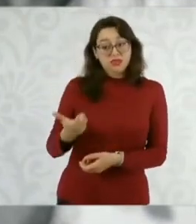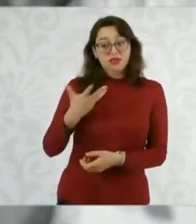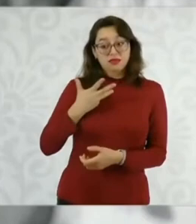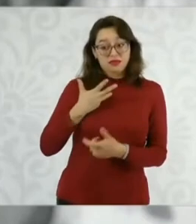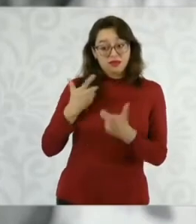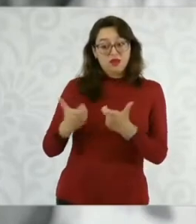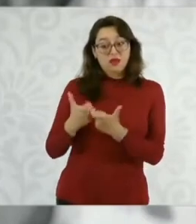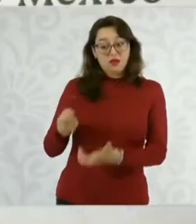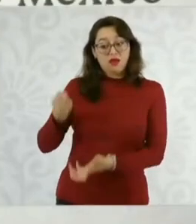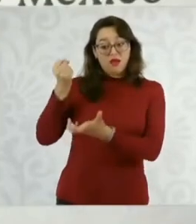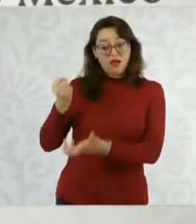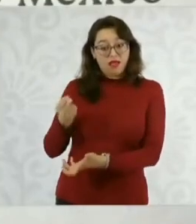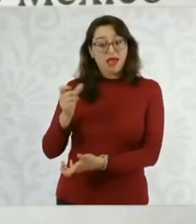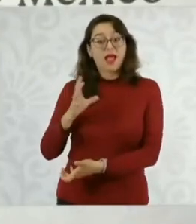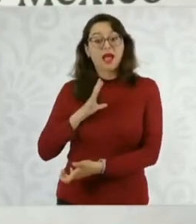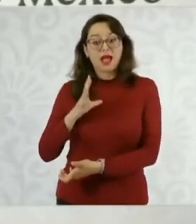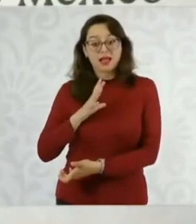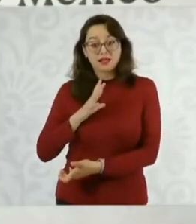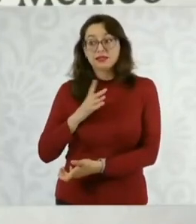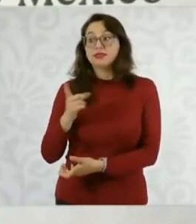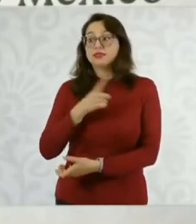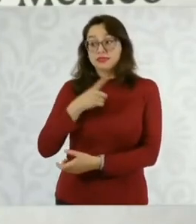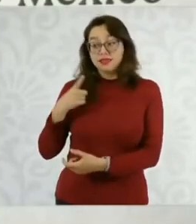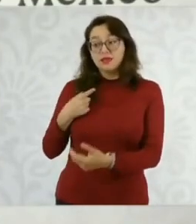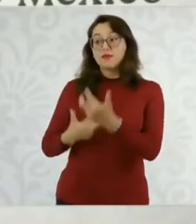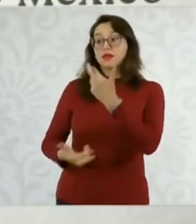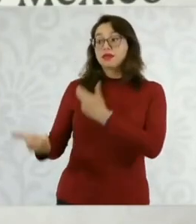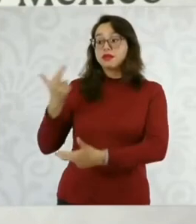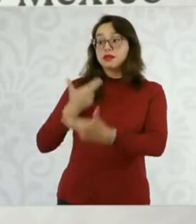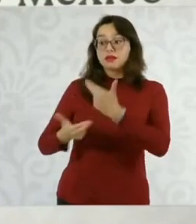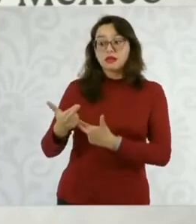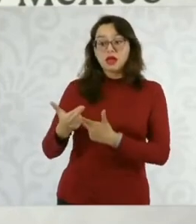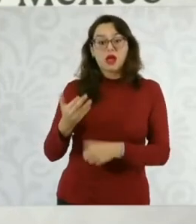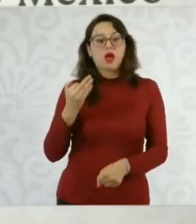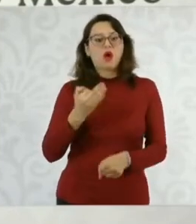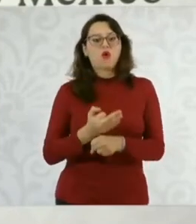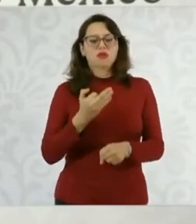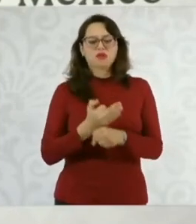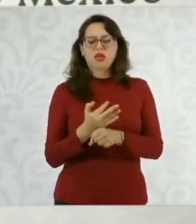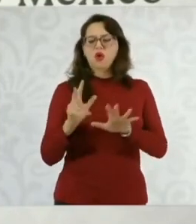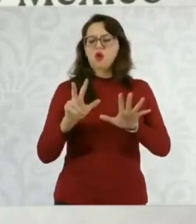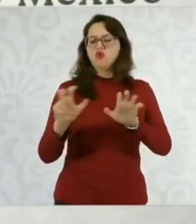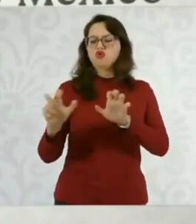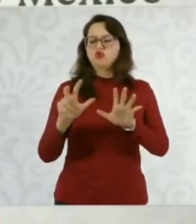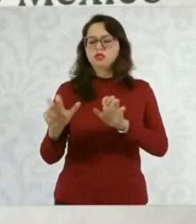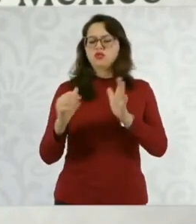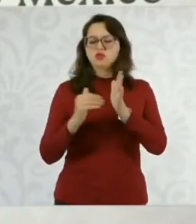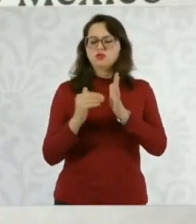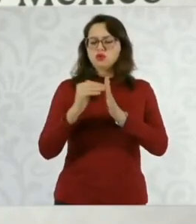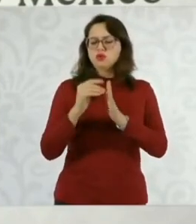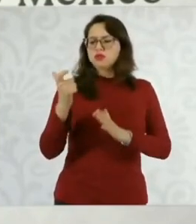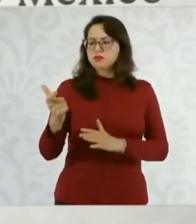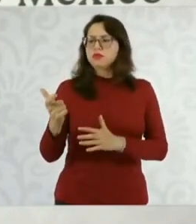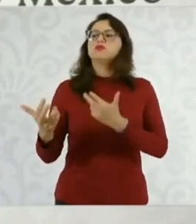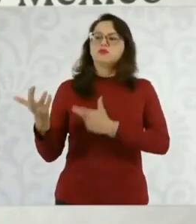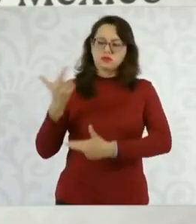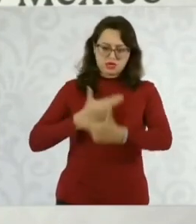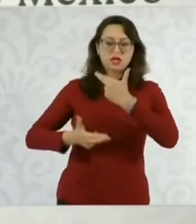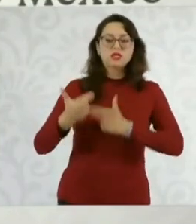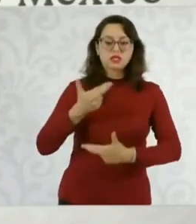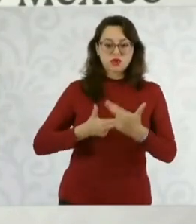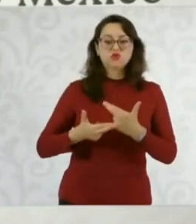los fideicomisos? Hasta ahora se han depositado 800 millones de pesos, un poco más de 800 millones de